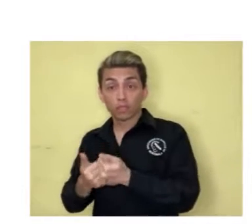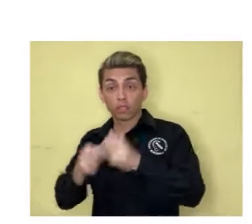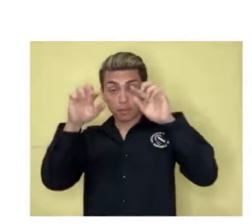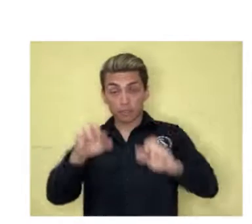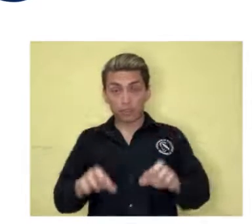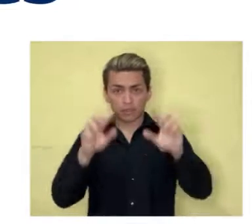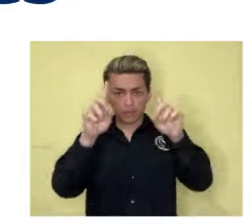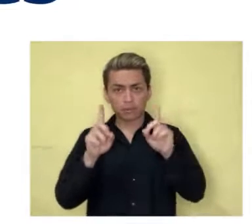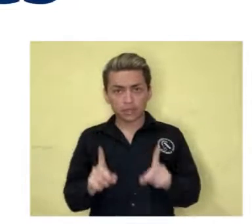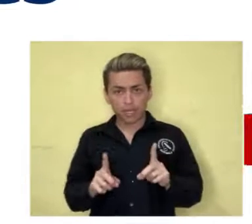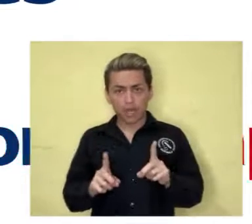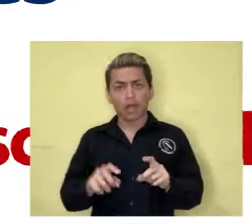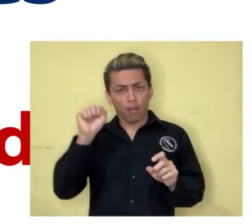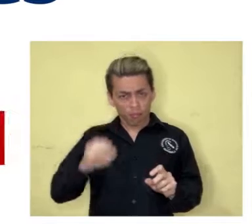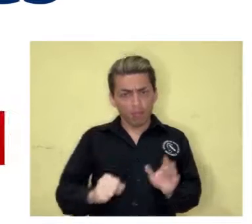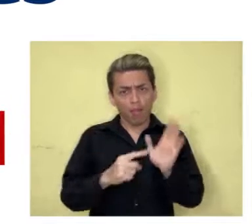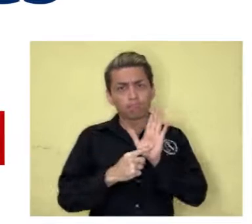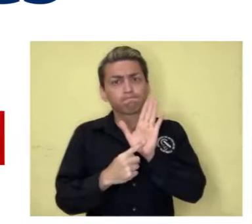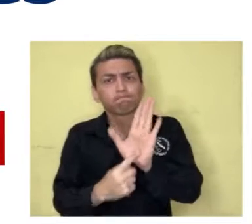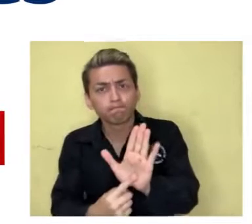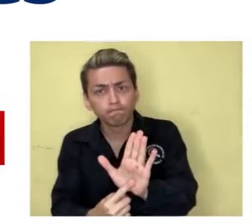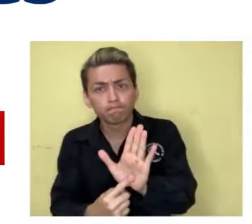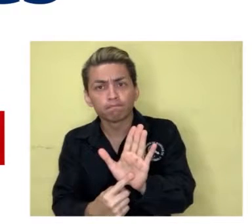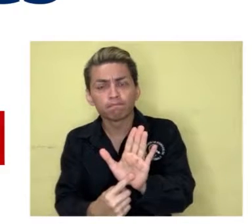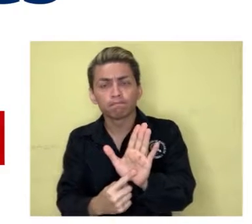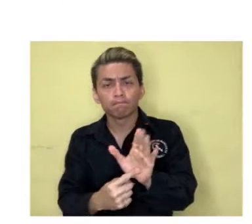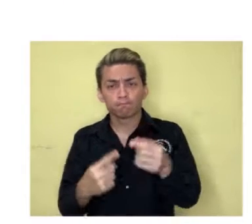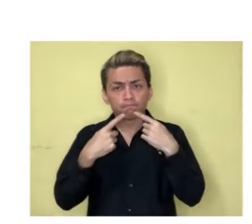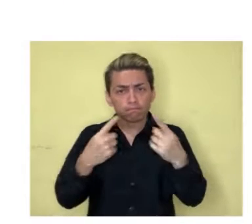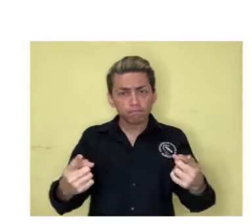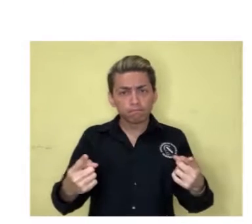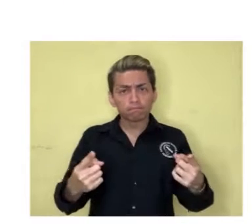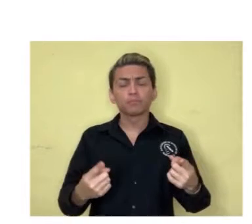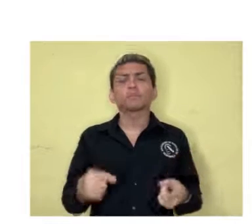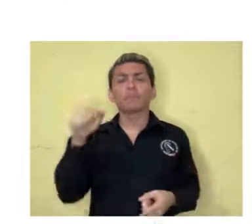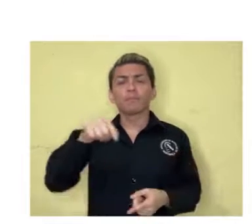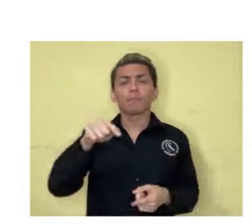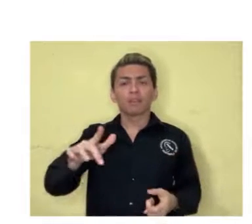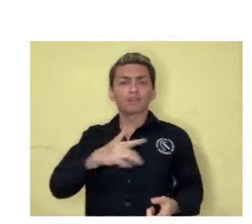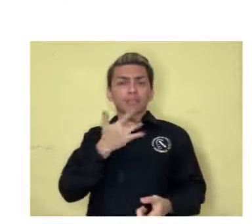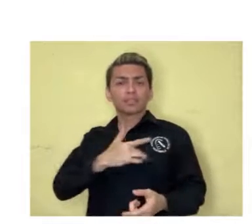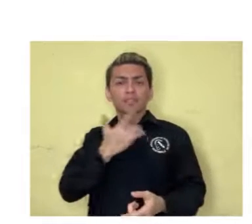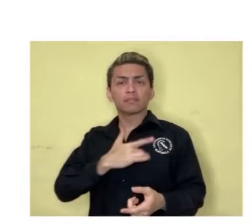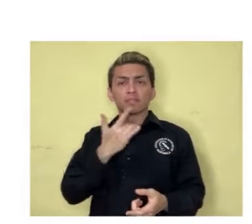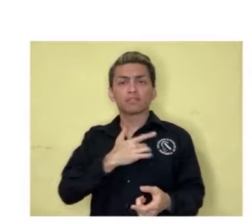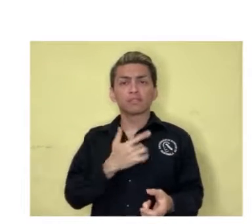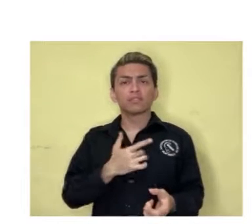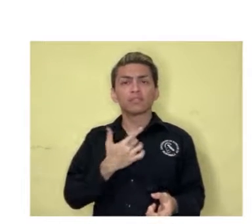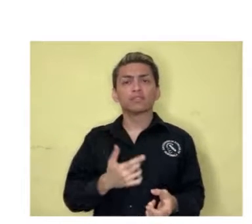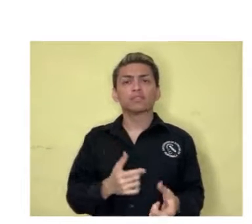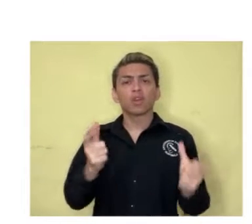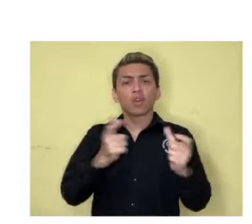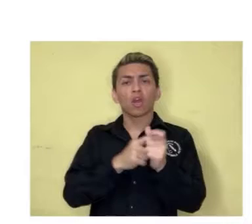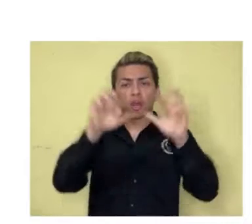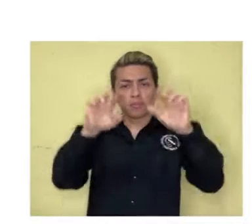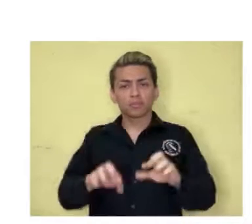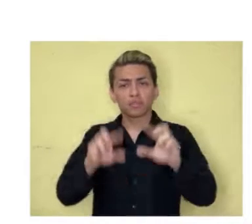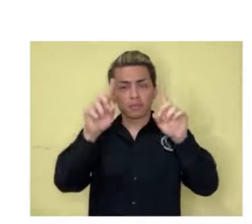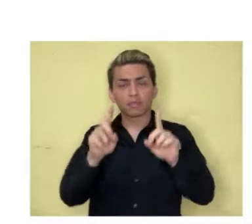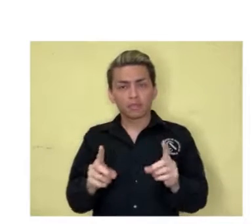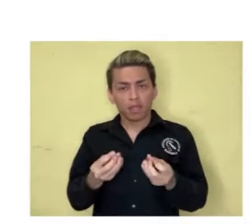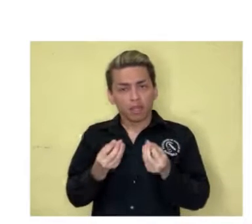Las organizaciones de personas con discapacidad deben tener un rol protagonista en la sensibilización de las personas